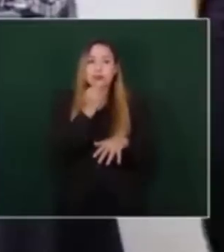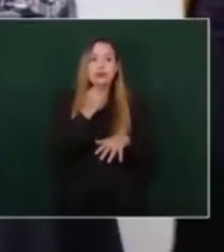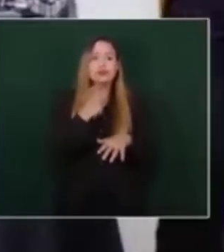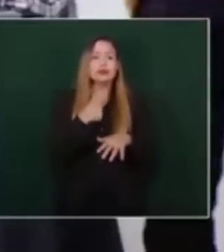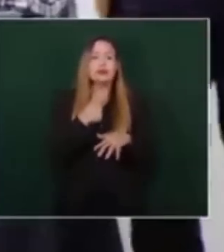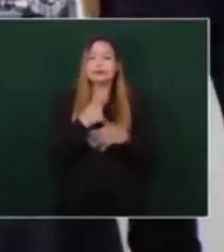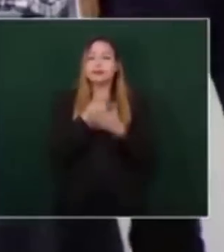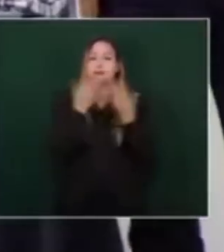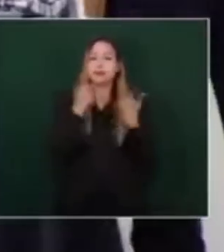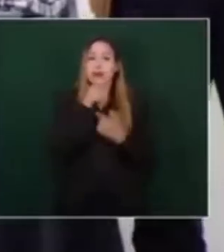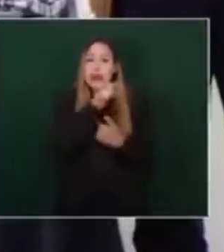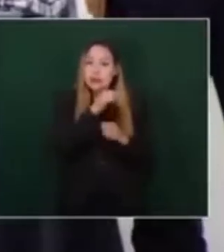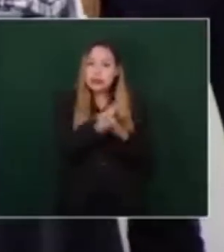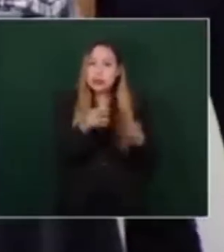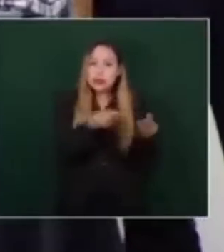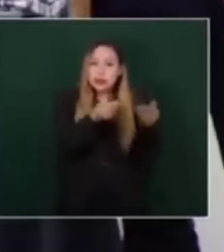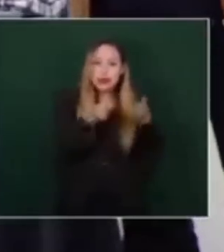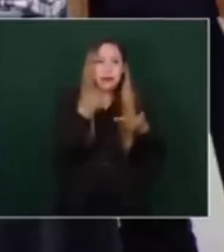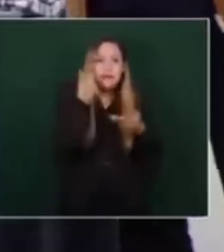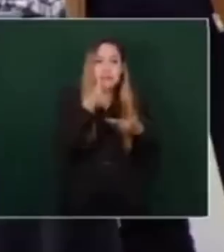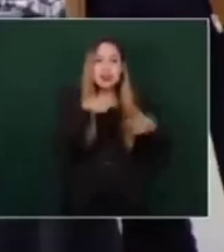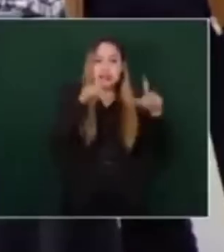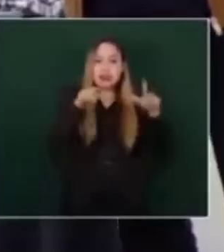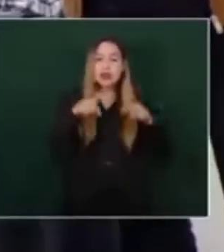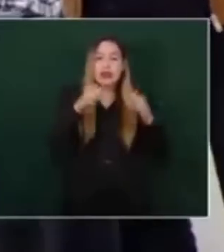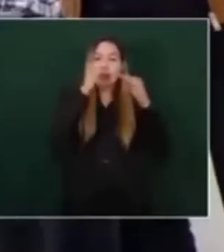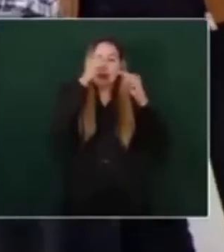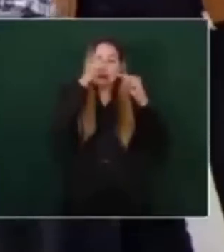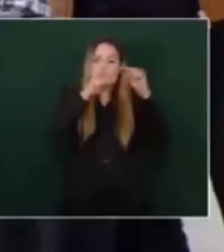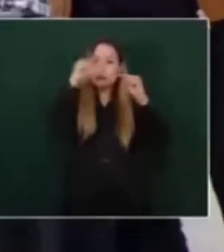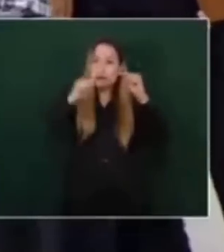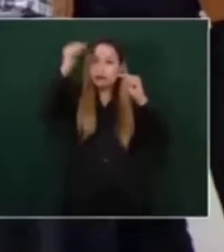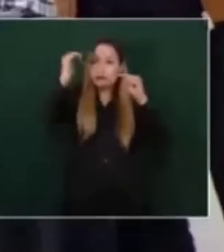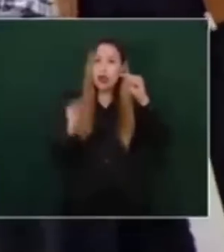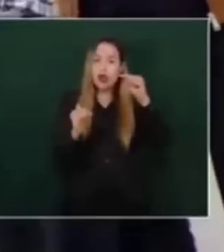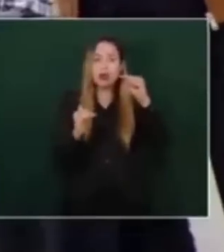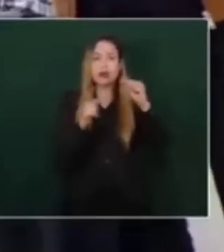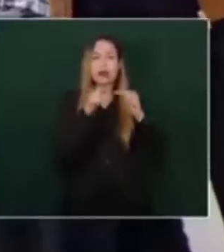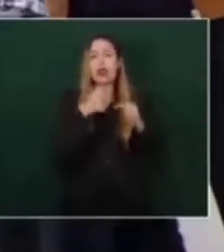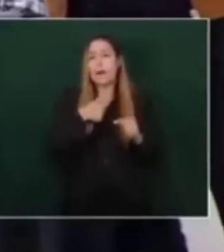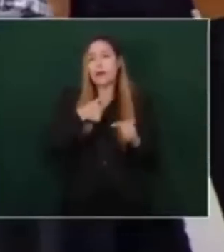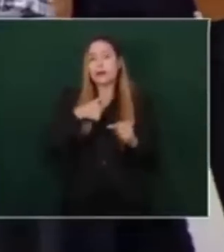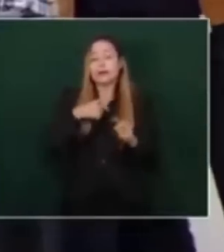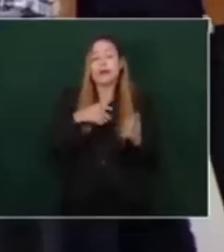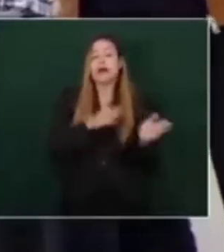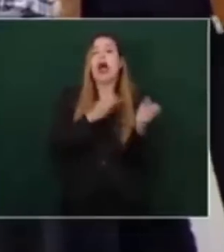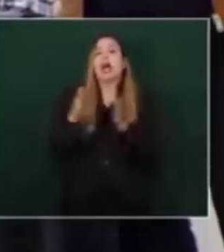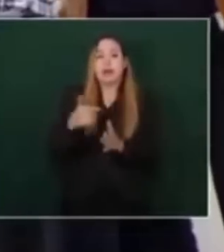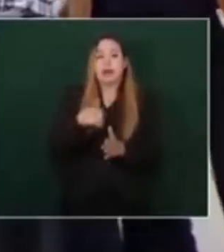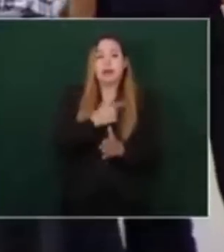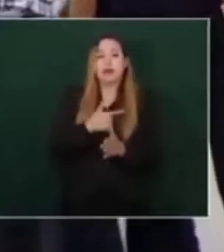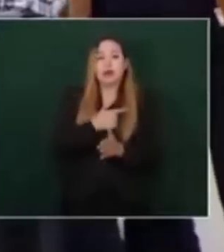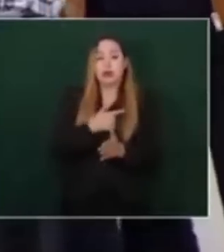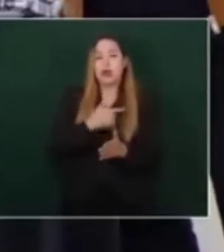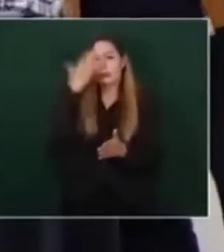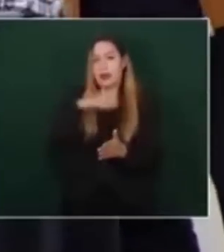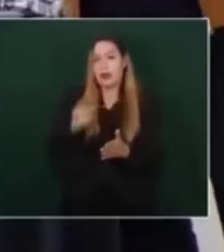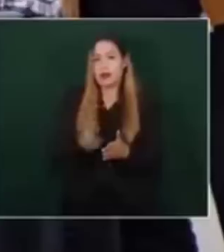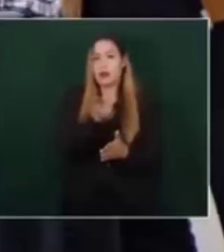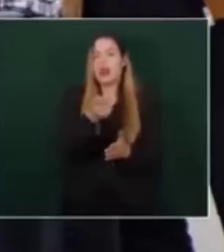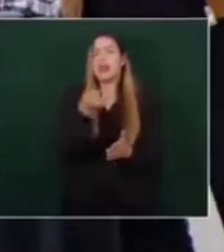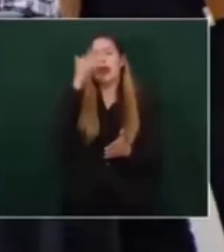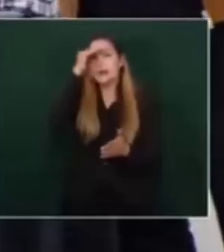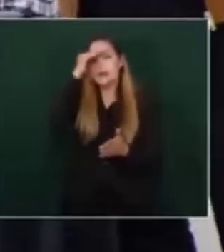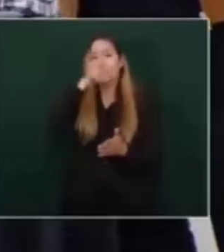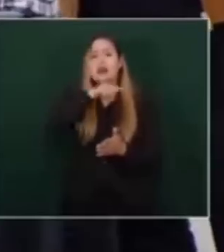seguidores que tengo. Pero también me gustaría mucho saber qué opinan las Fuerzas Armadas de esto, porque a los que corretearon fueron a ellos y debe de